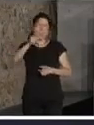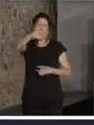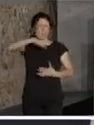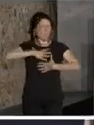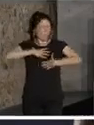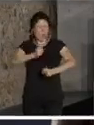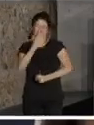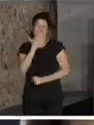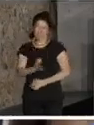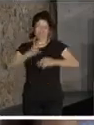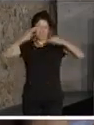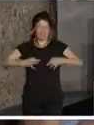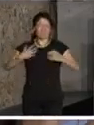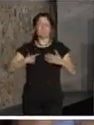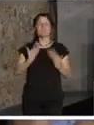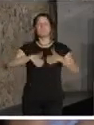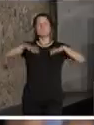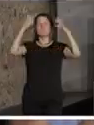valientes